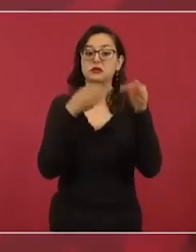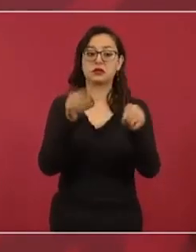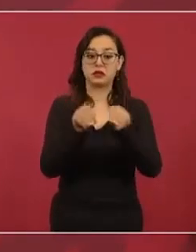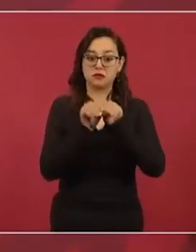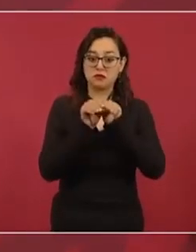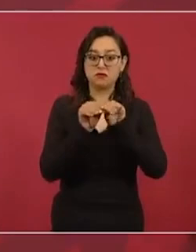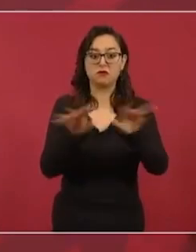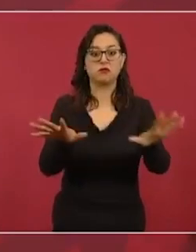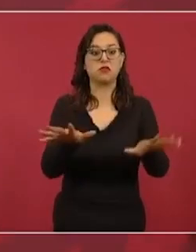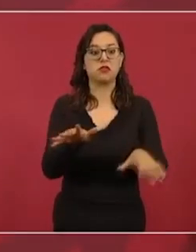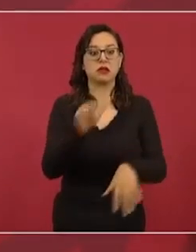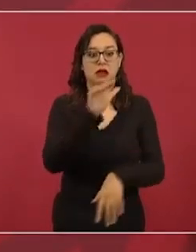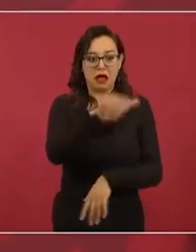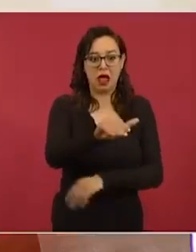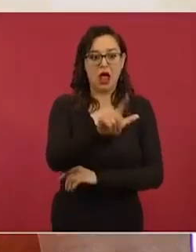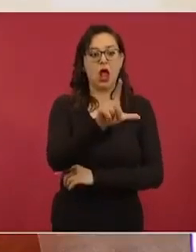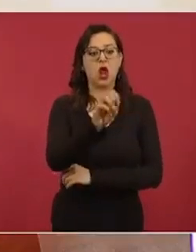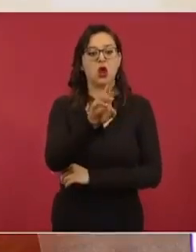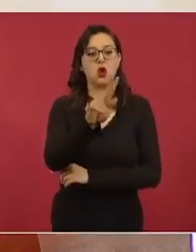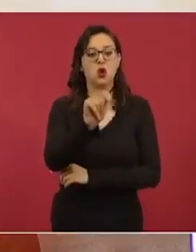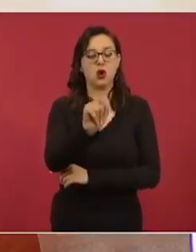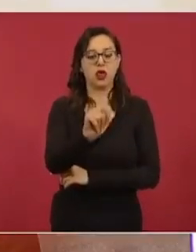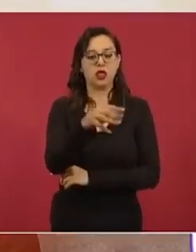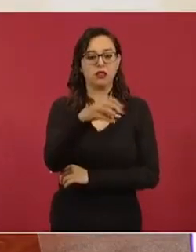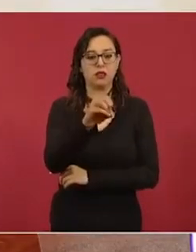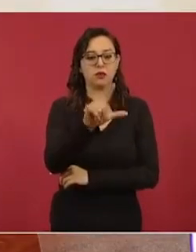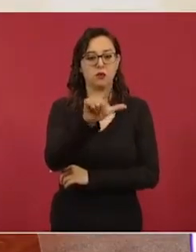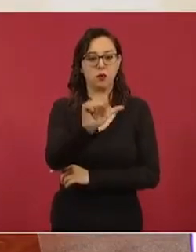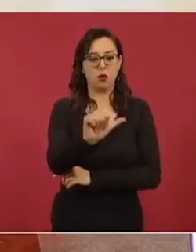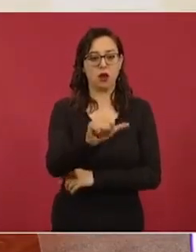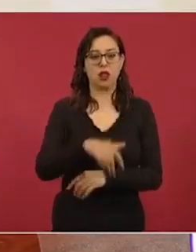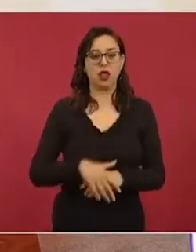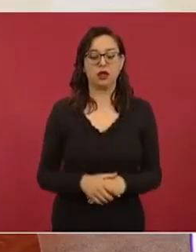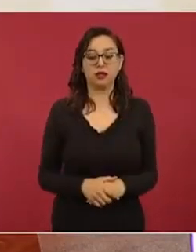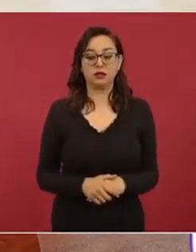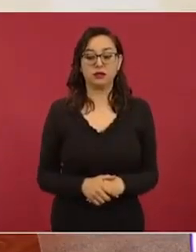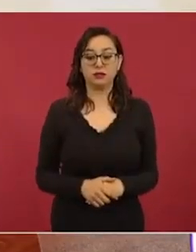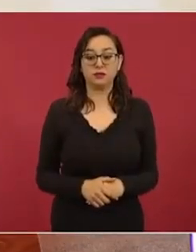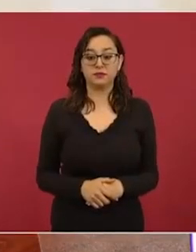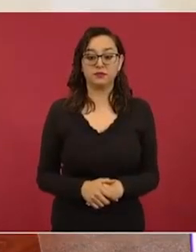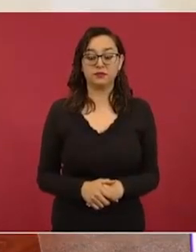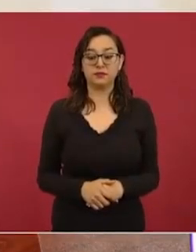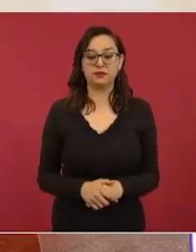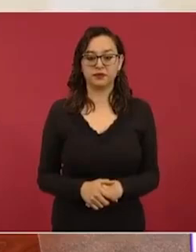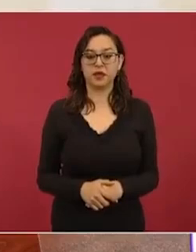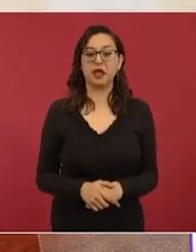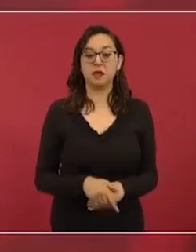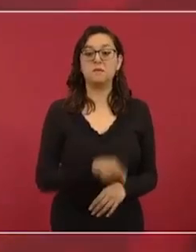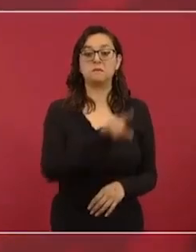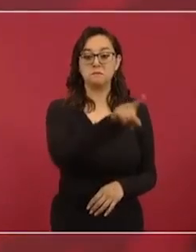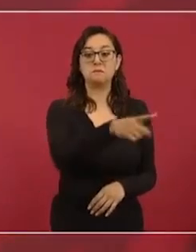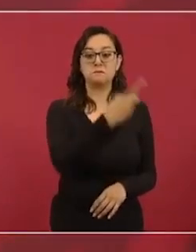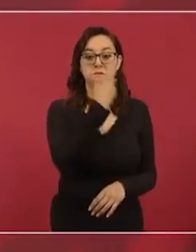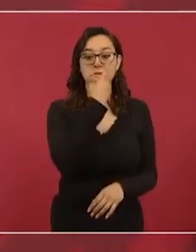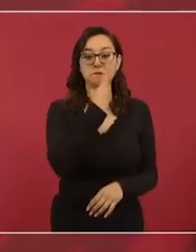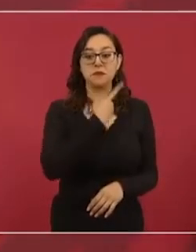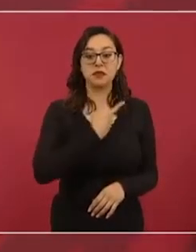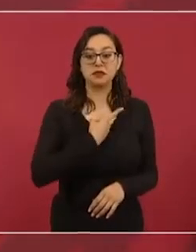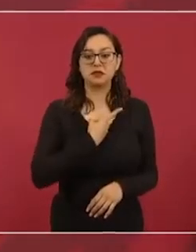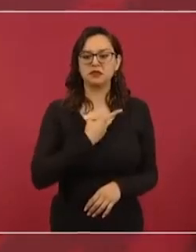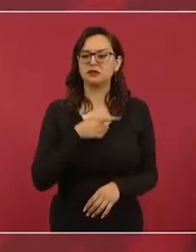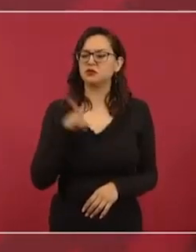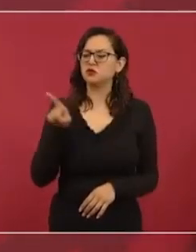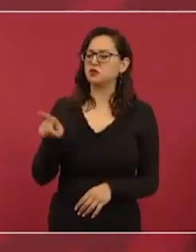como Loret de Mola, que todavía me está pidiendo explicación que por qué mi hijo se